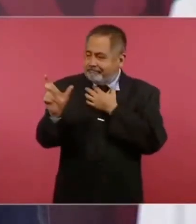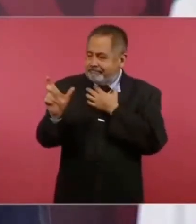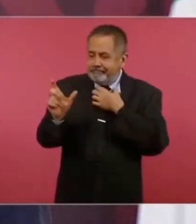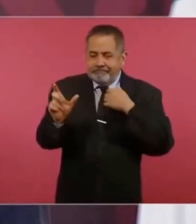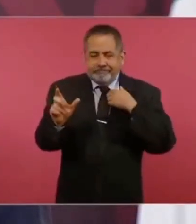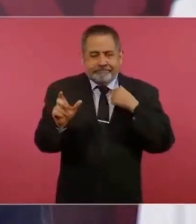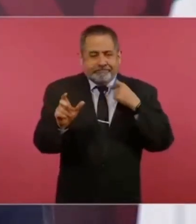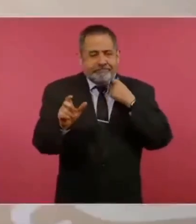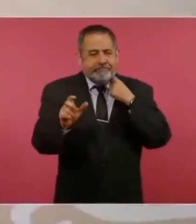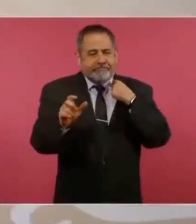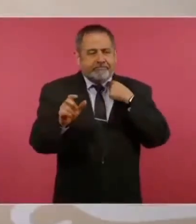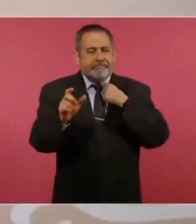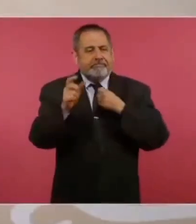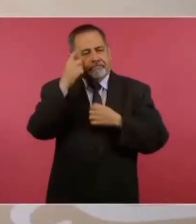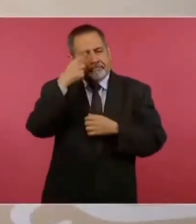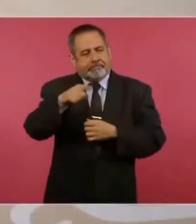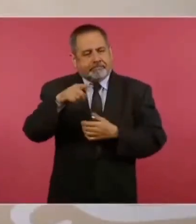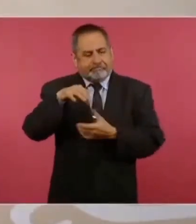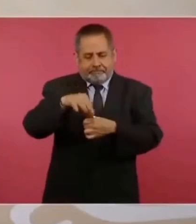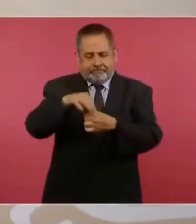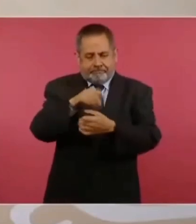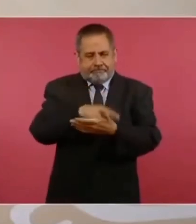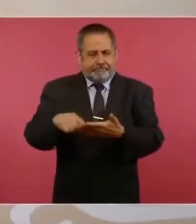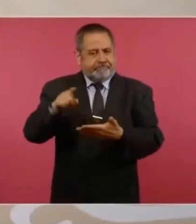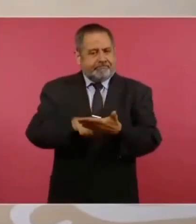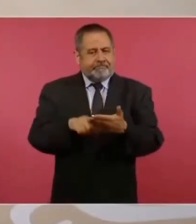Entonces, eso